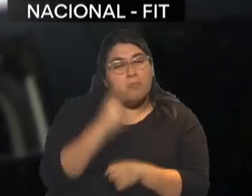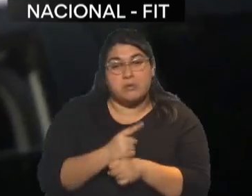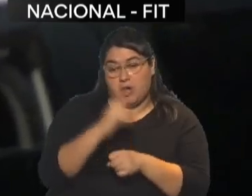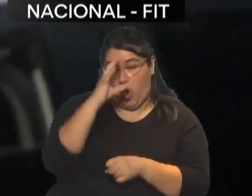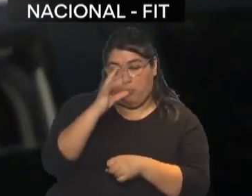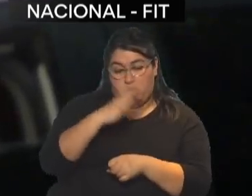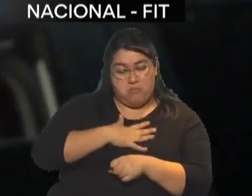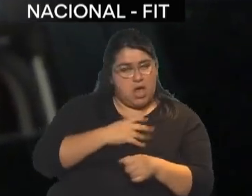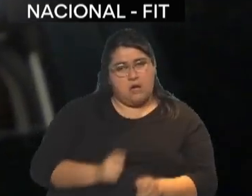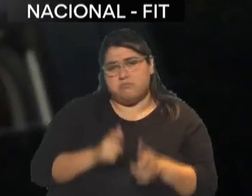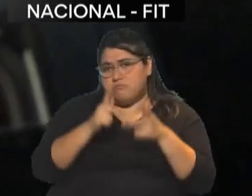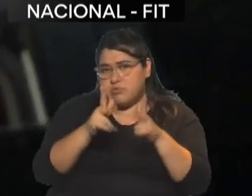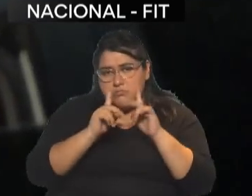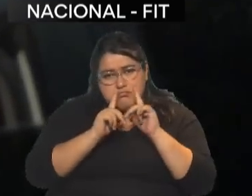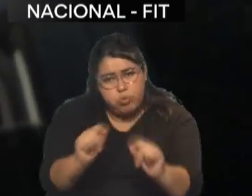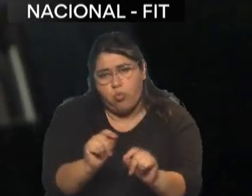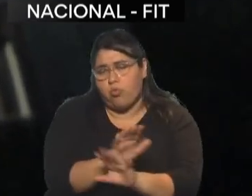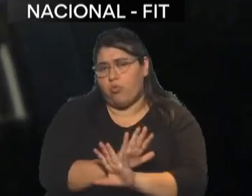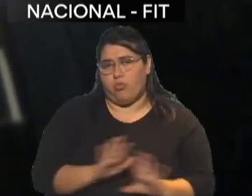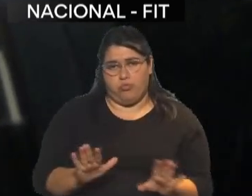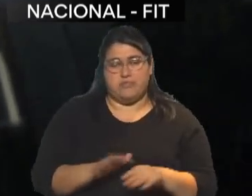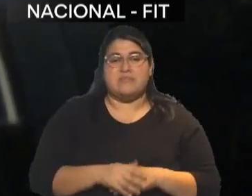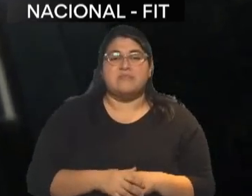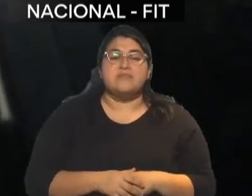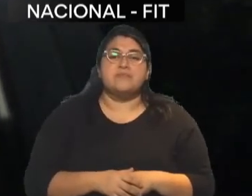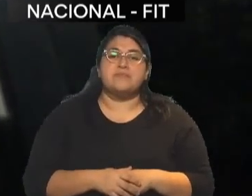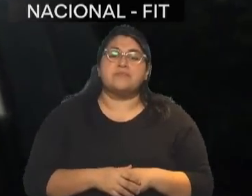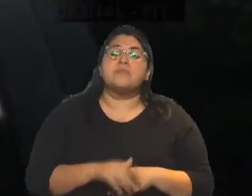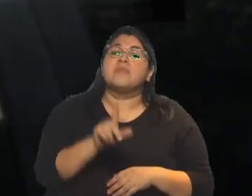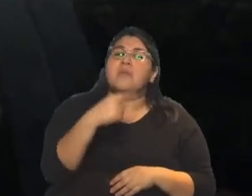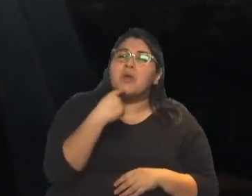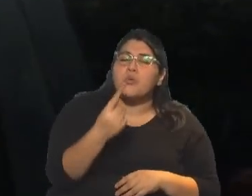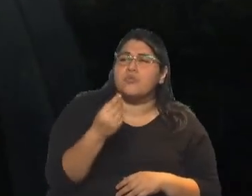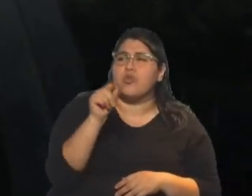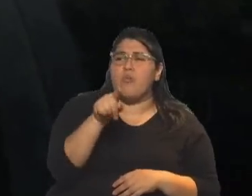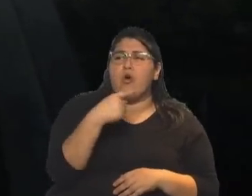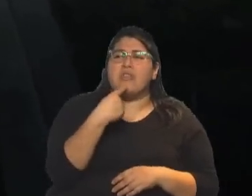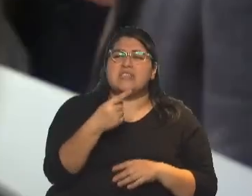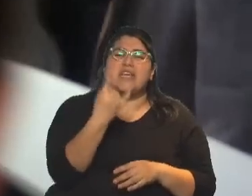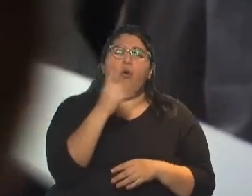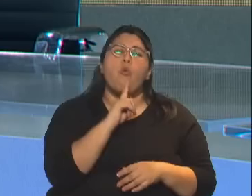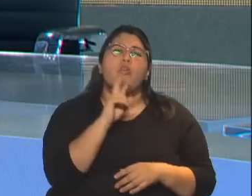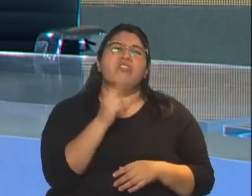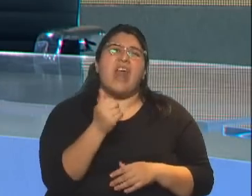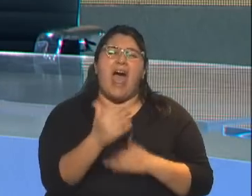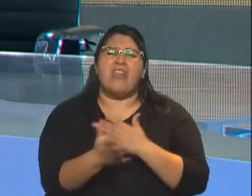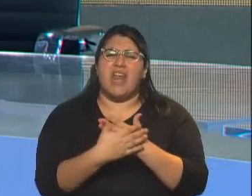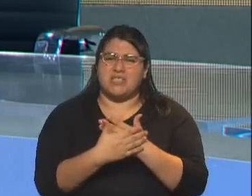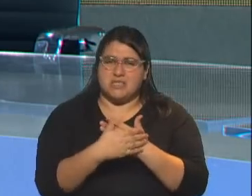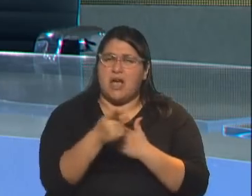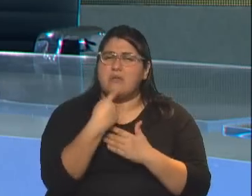situación es eso categóricamente miriam cuando hablas de ultraderecha digo hay representaciones parlamentarias